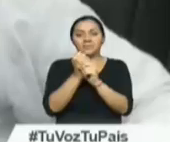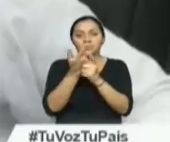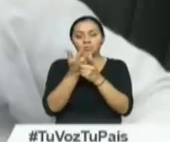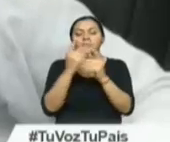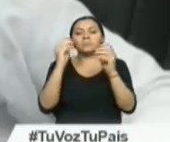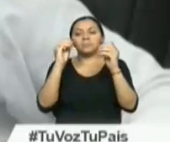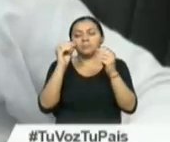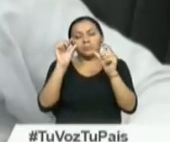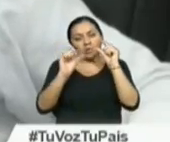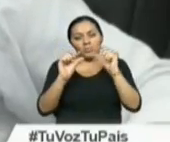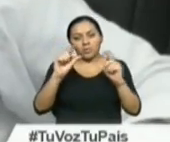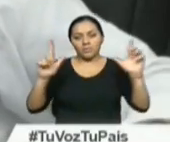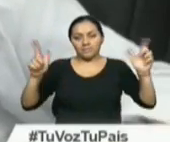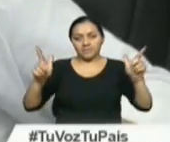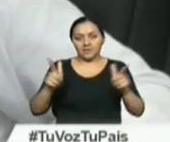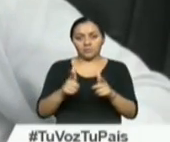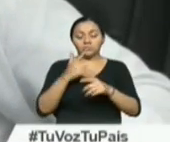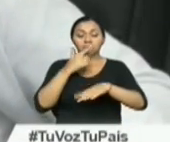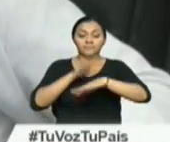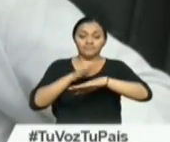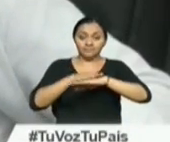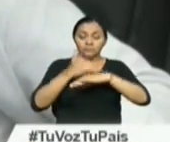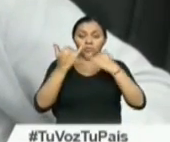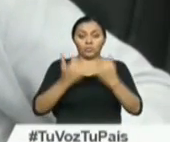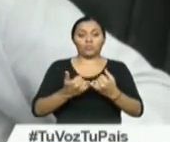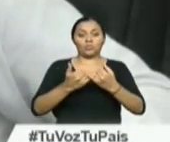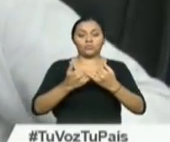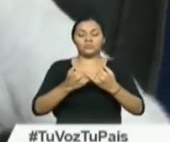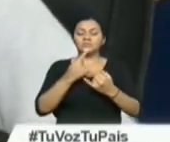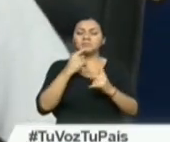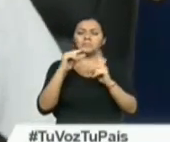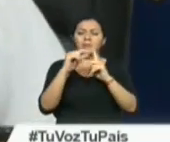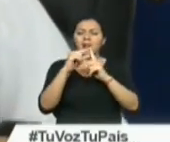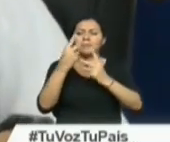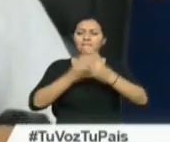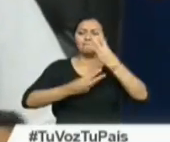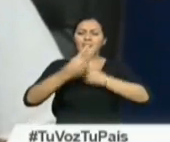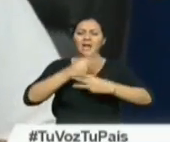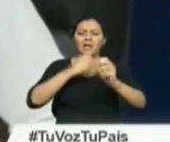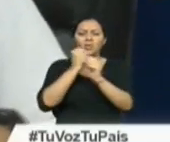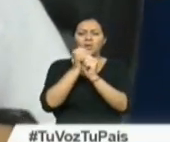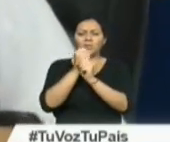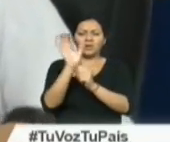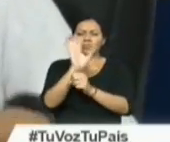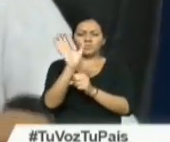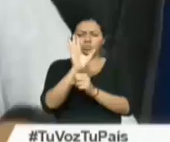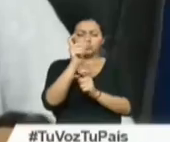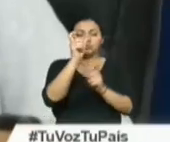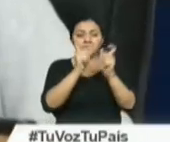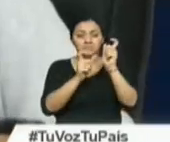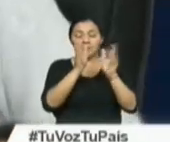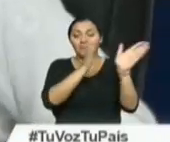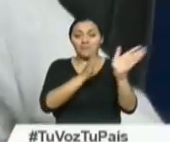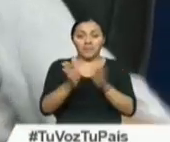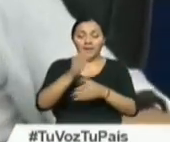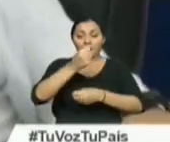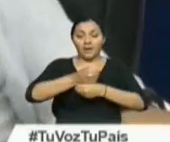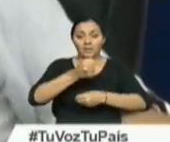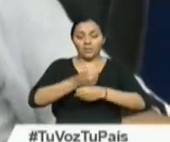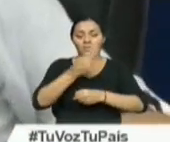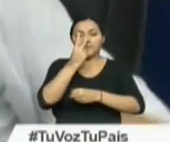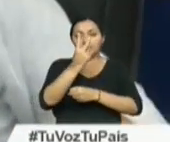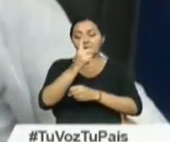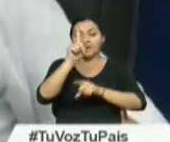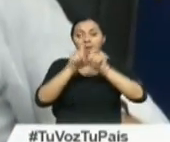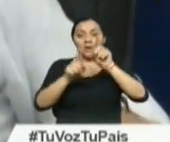va a empezar a revertirse, porque, le insisto, el mercado laboral, no me gusta la palabra mercado laboral, ser humano no es una mercancía, el sistema laboral reacciona